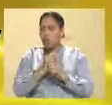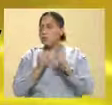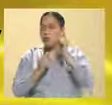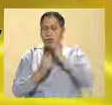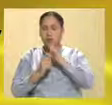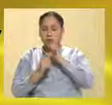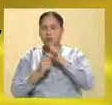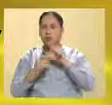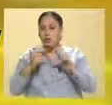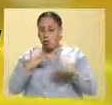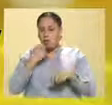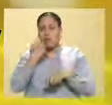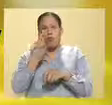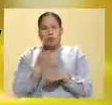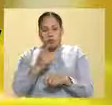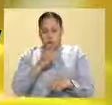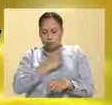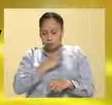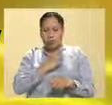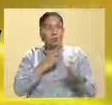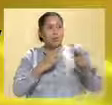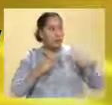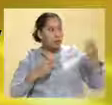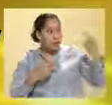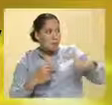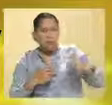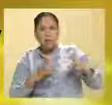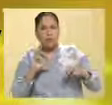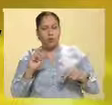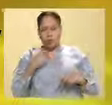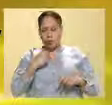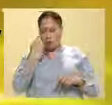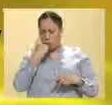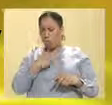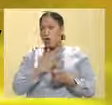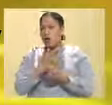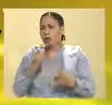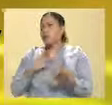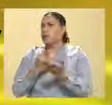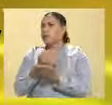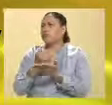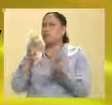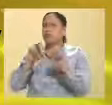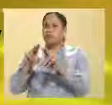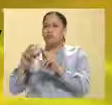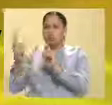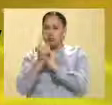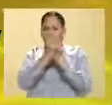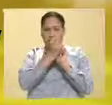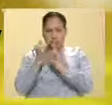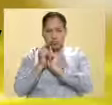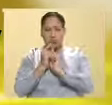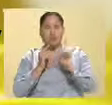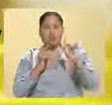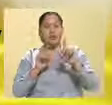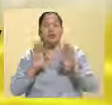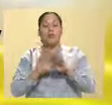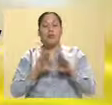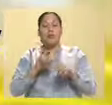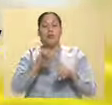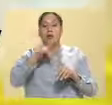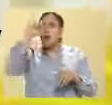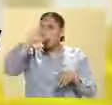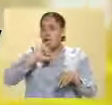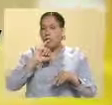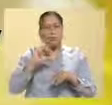bajo su voluntad libremente, bajo su libre albedrío. Y por otro lado, y algo que también se está regulando, es que no haya un patrón.